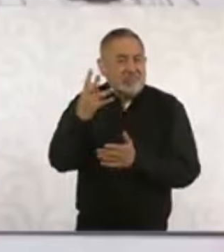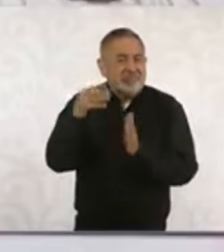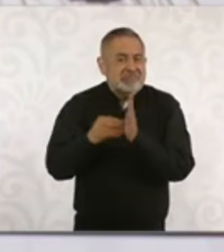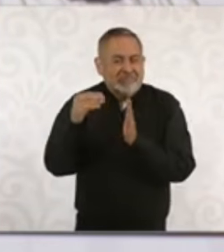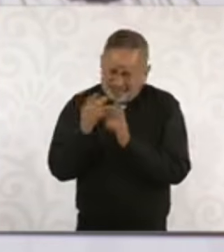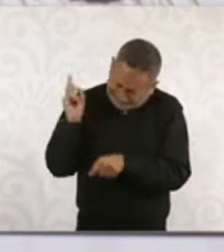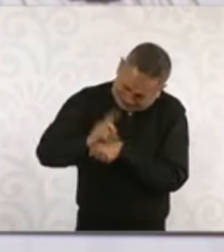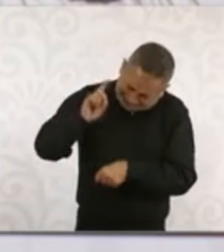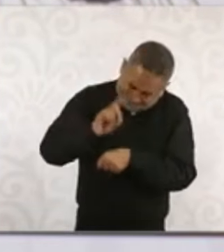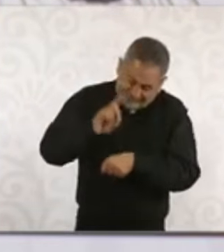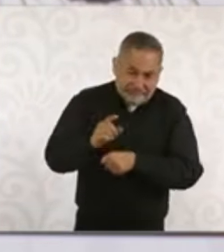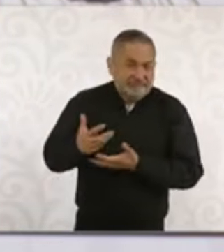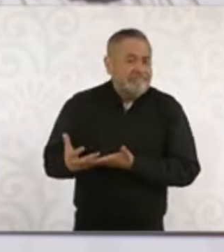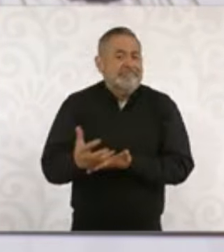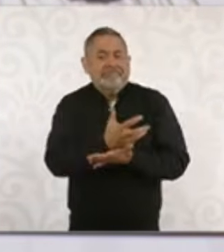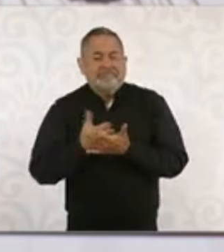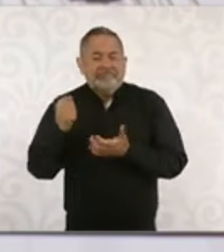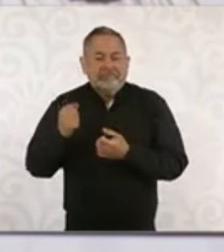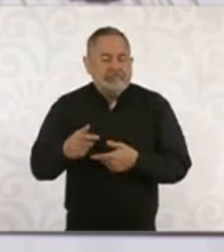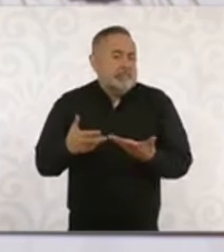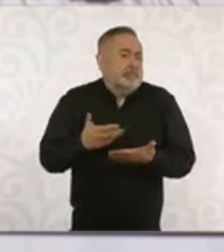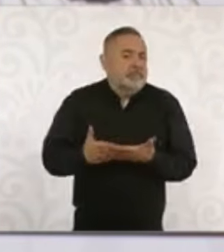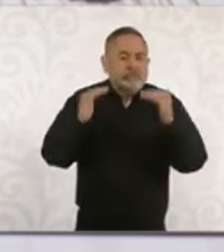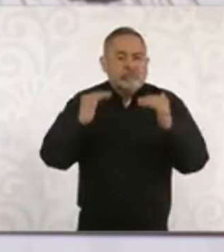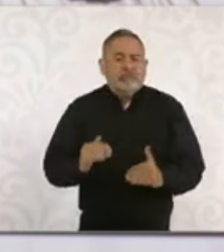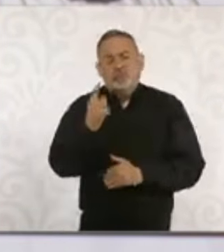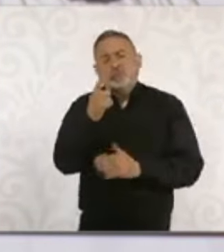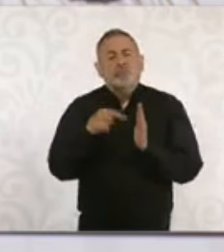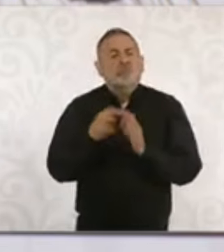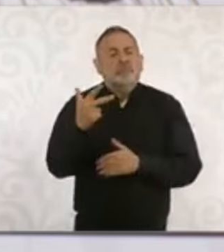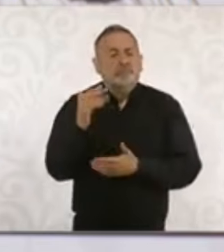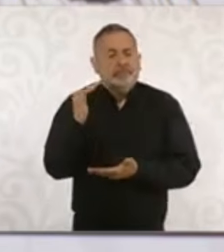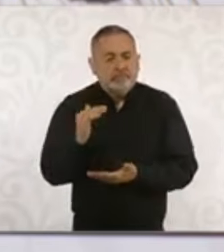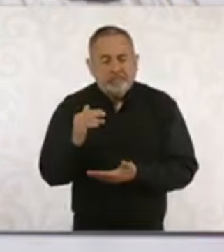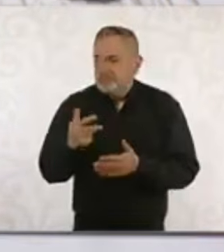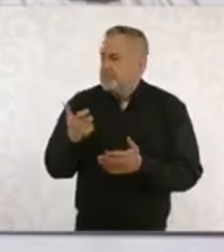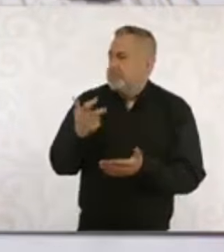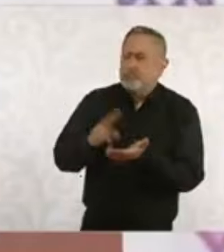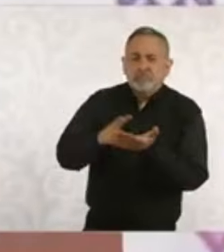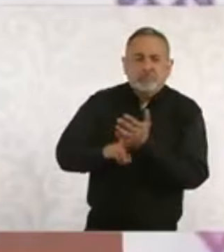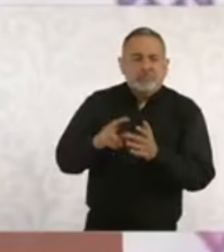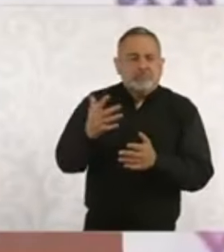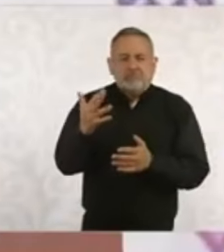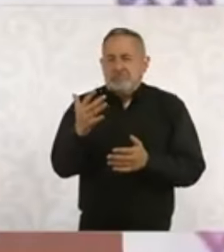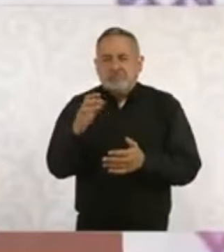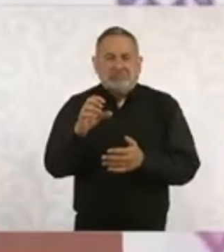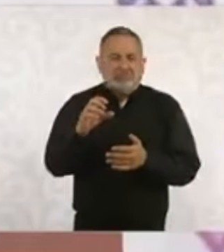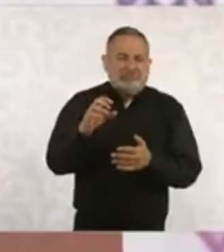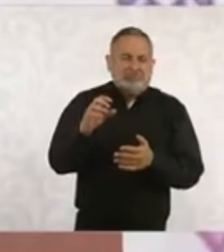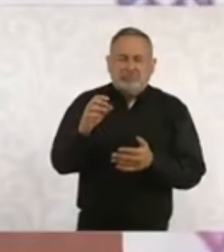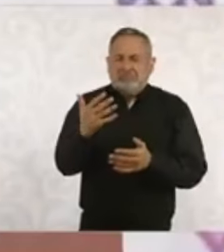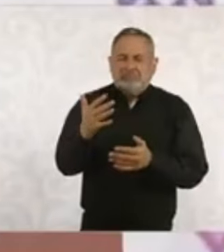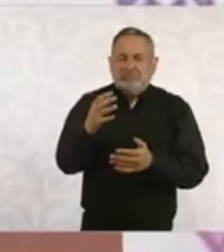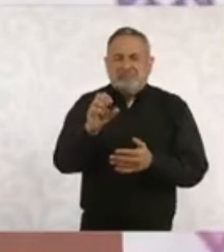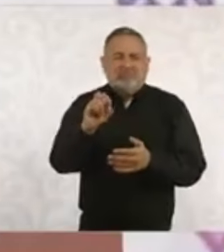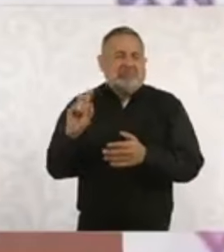barriles diarios. Hoy producimos 1.8 y el precio está sobre 50, entre 50